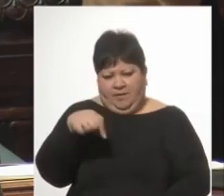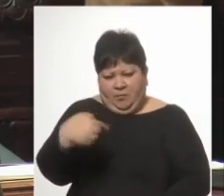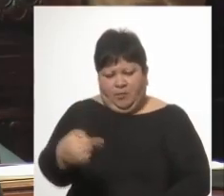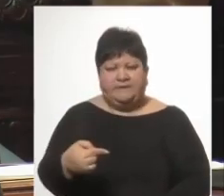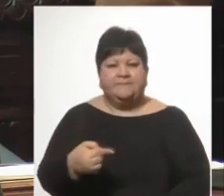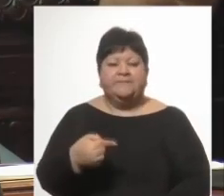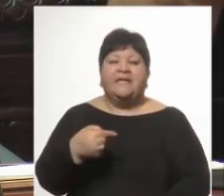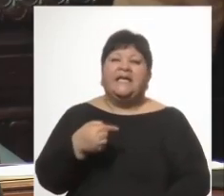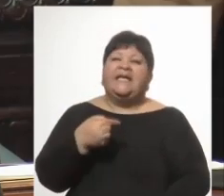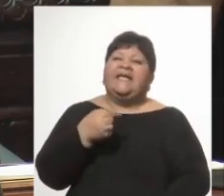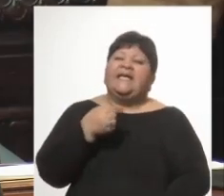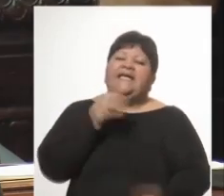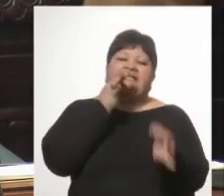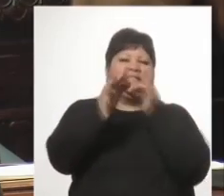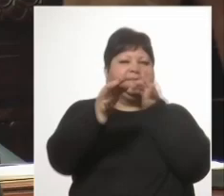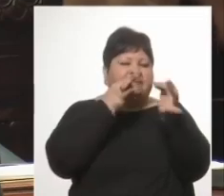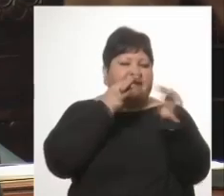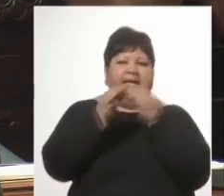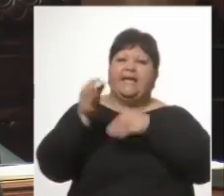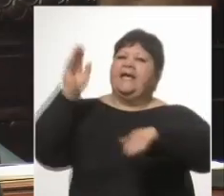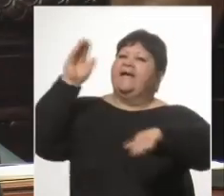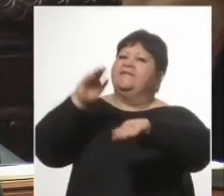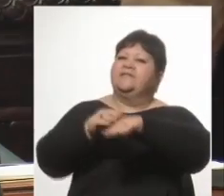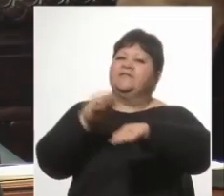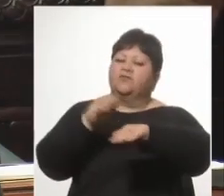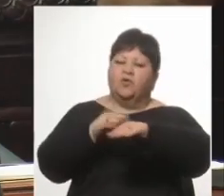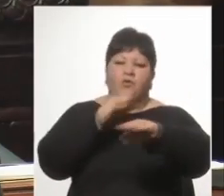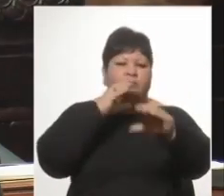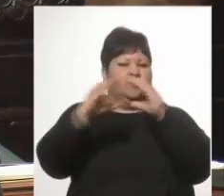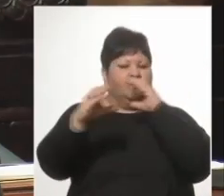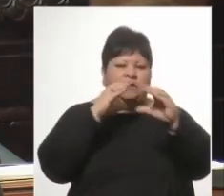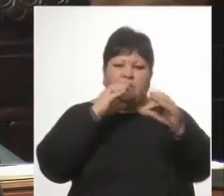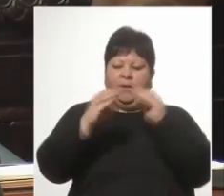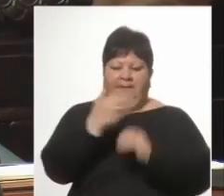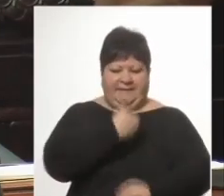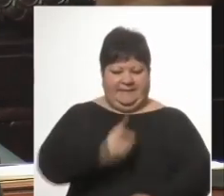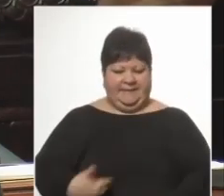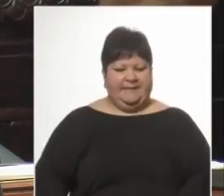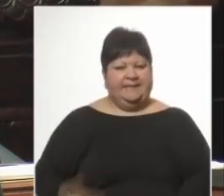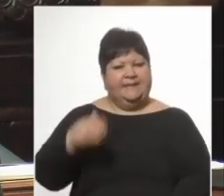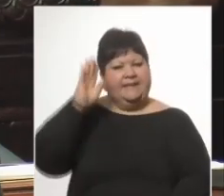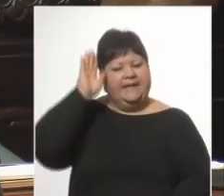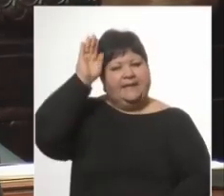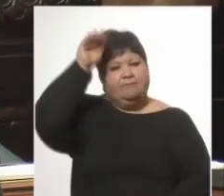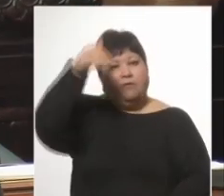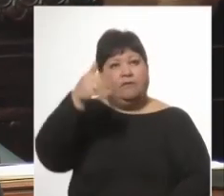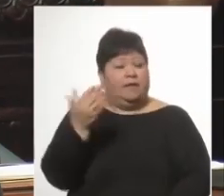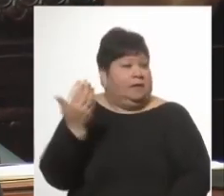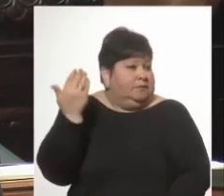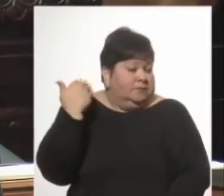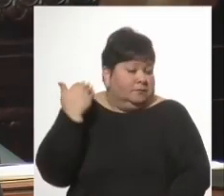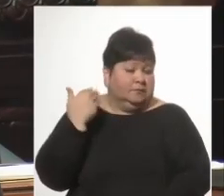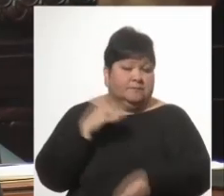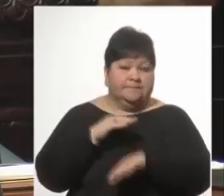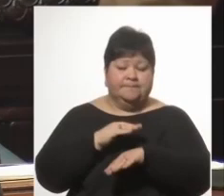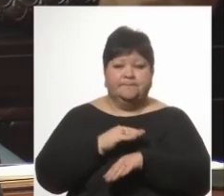que le comunicó al presidente de la República en su momento, y